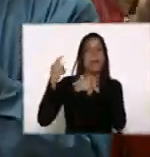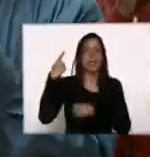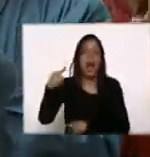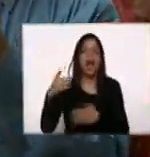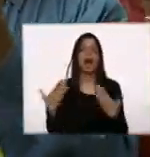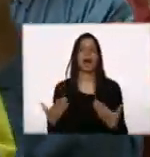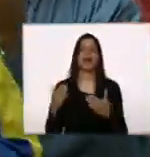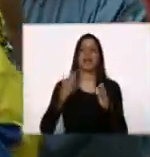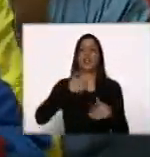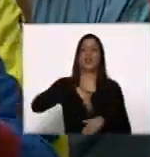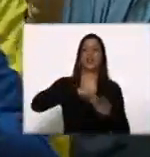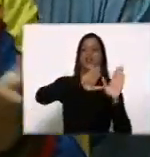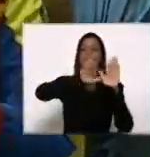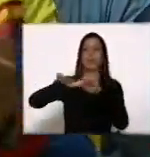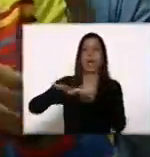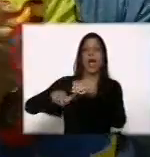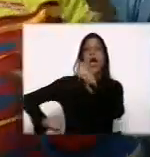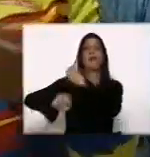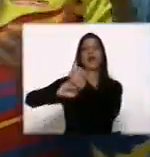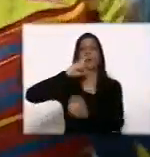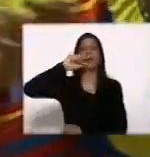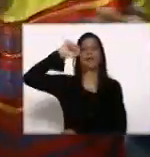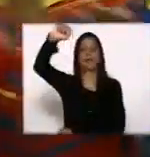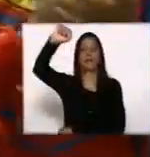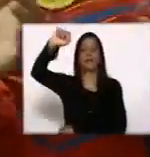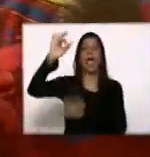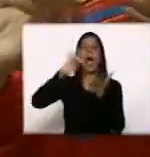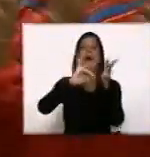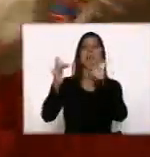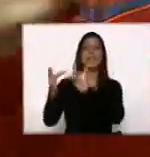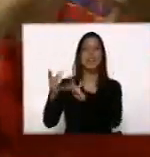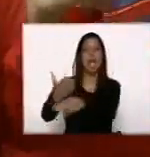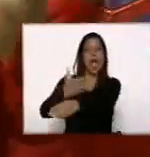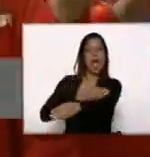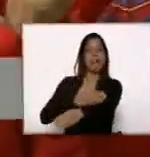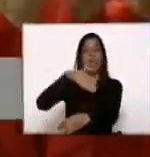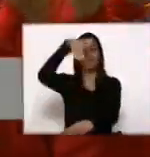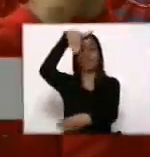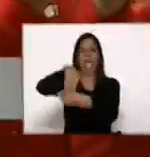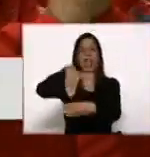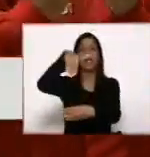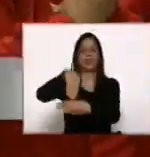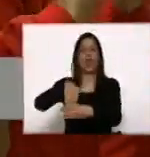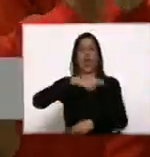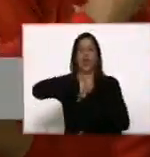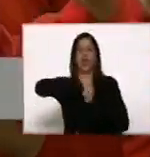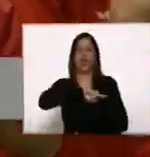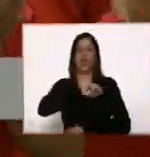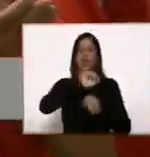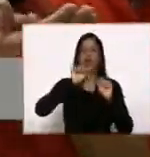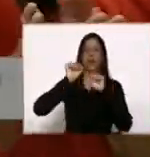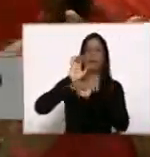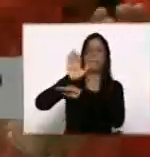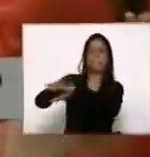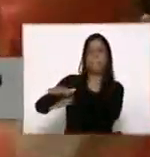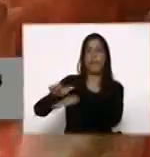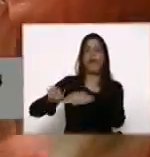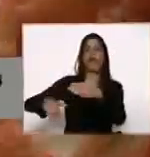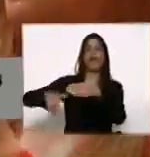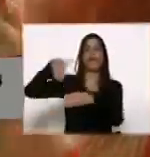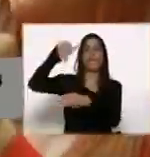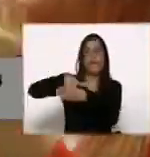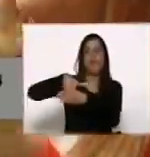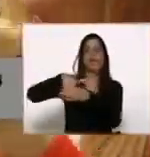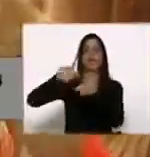apoyamos a Nicolás Maduro, y en abril vamos a darle una contundente victoria a la